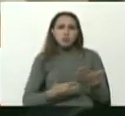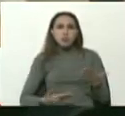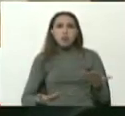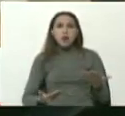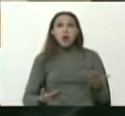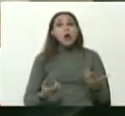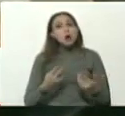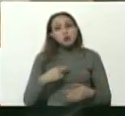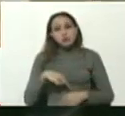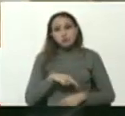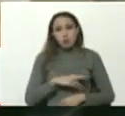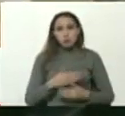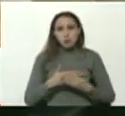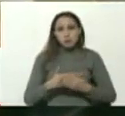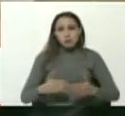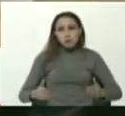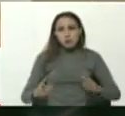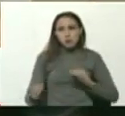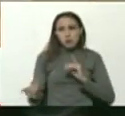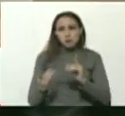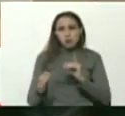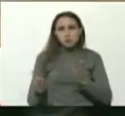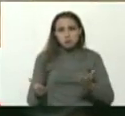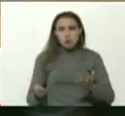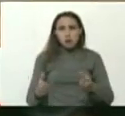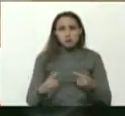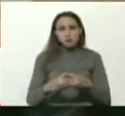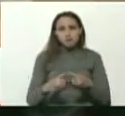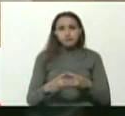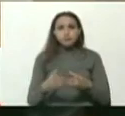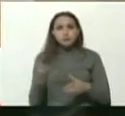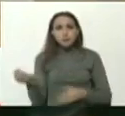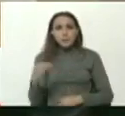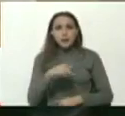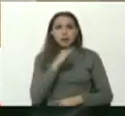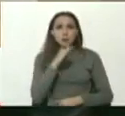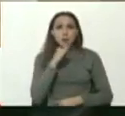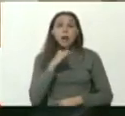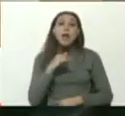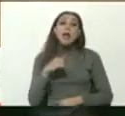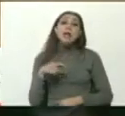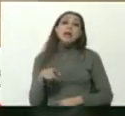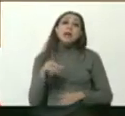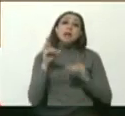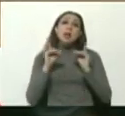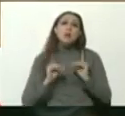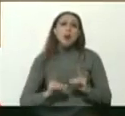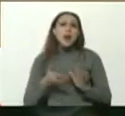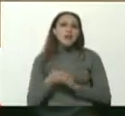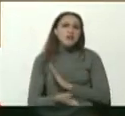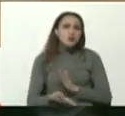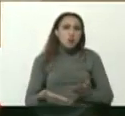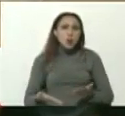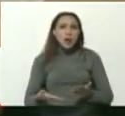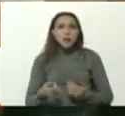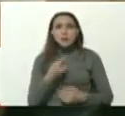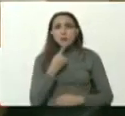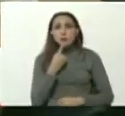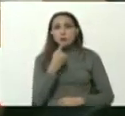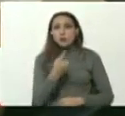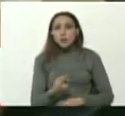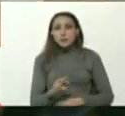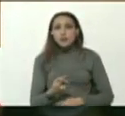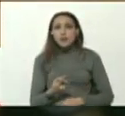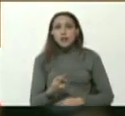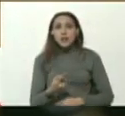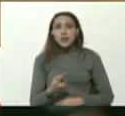el intercambio constructivo de información. Sobre las medidas coercitivas, señora vicepresidenta, debemos decir que las criminales